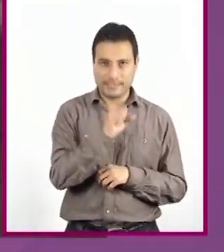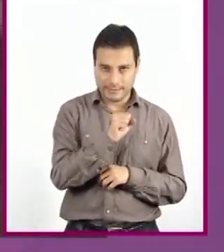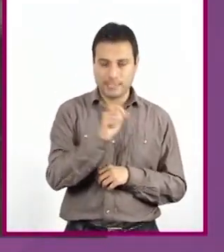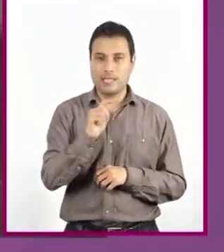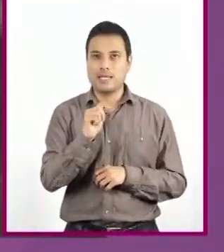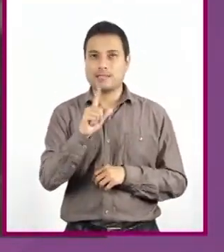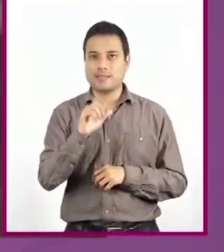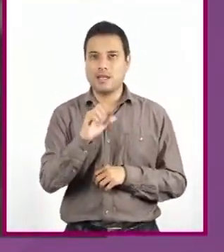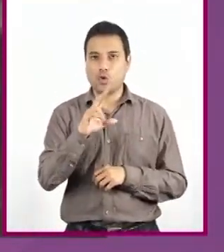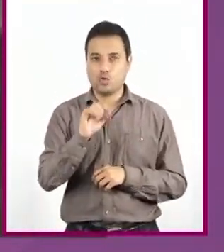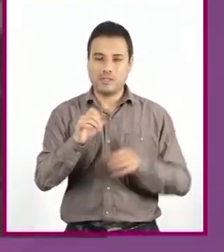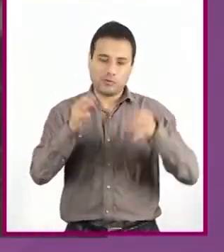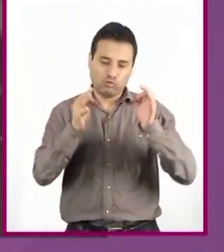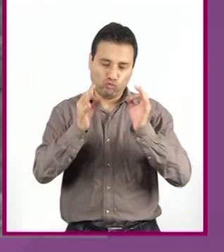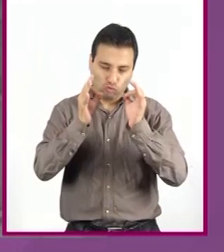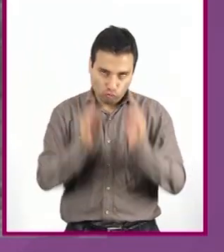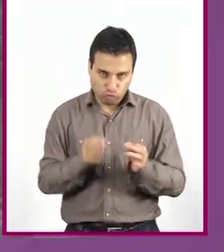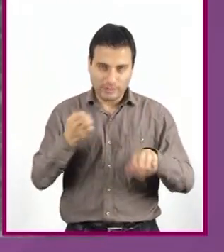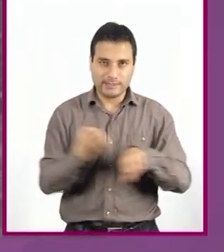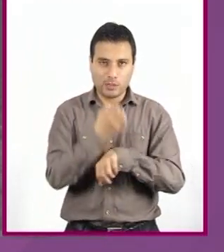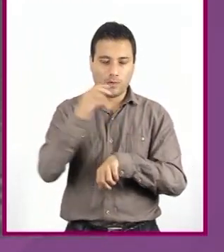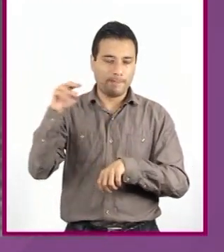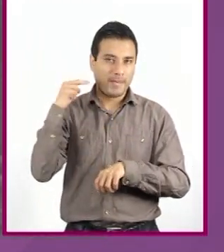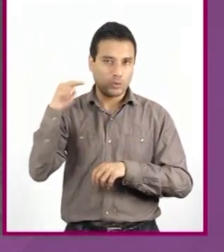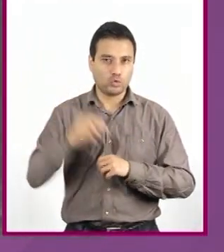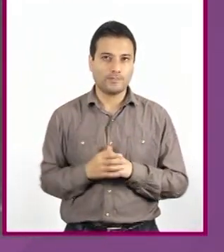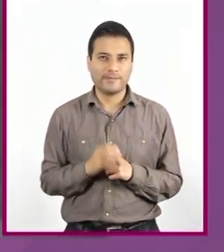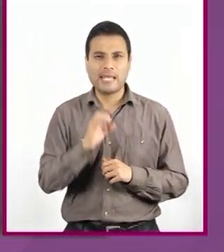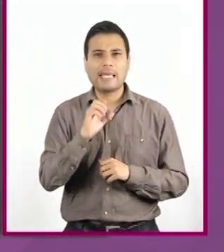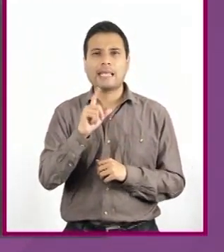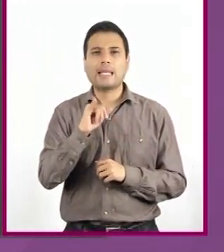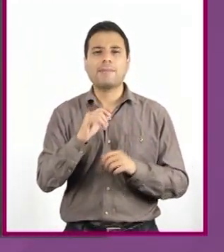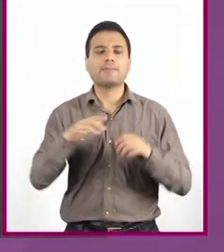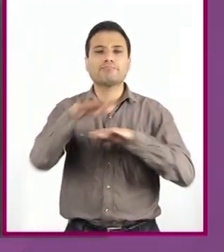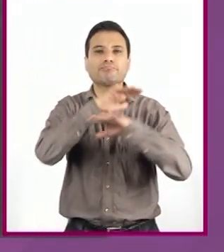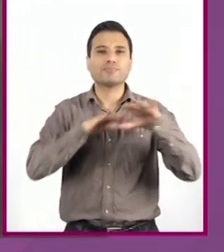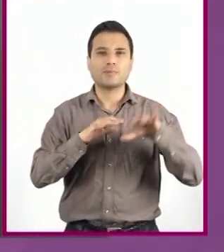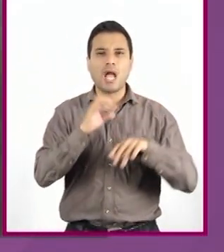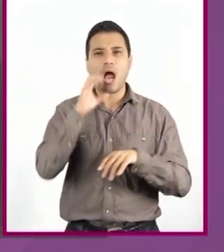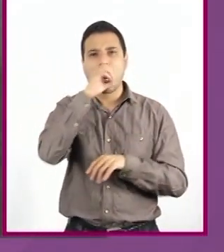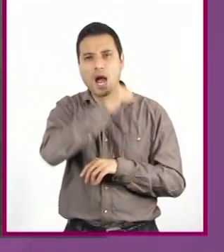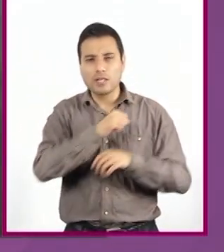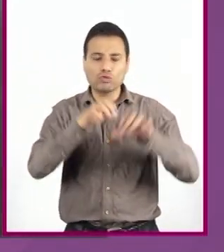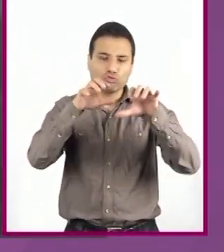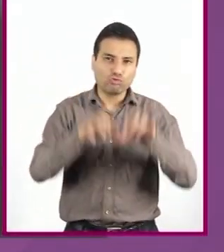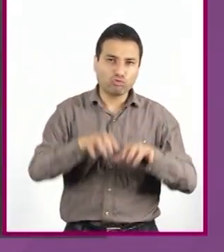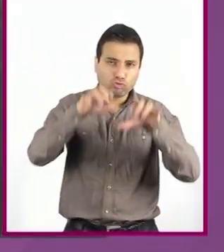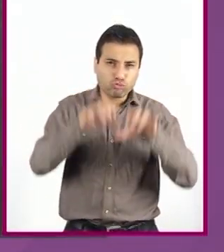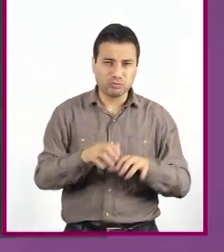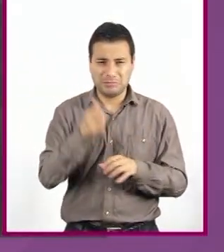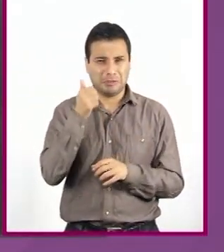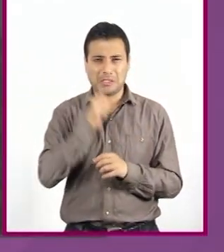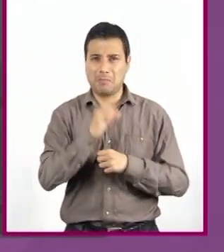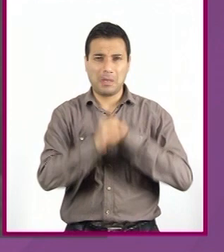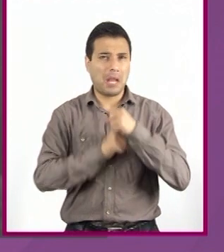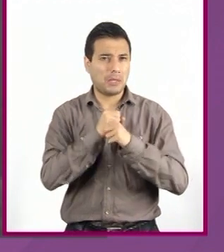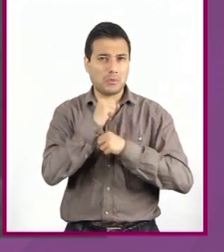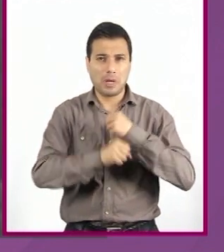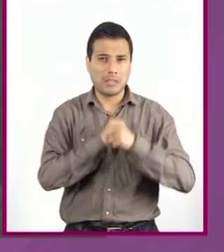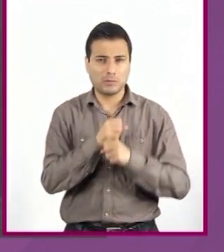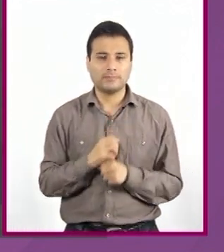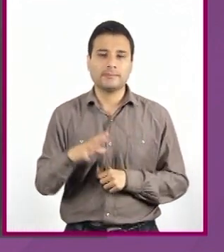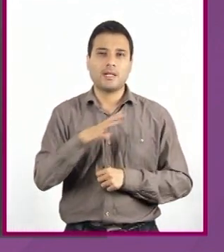en el actual estado de Veracruz. En medio de un clima cálido y húmedo, con lluvias casi todo el año,